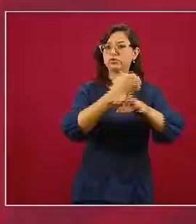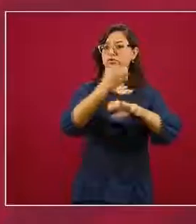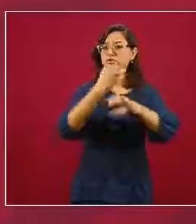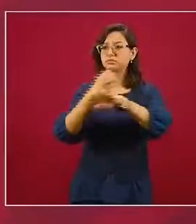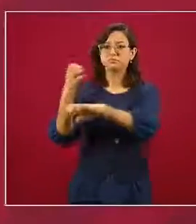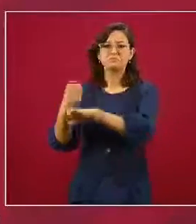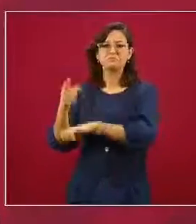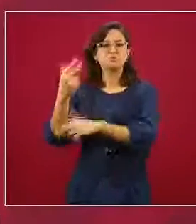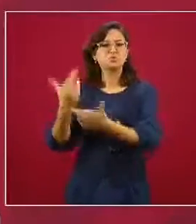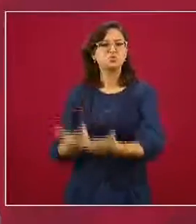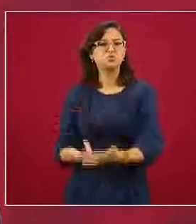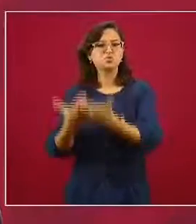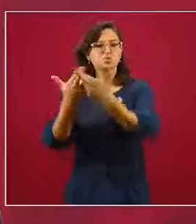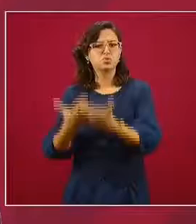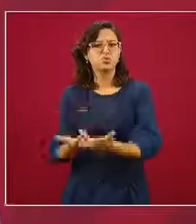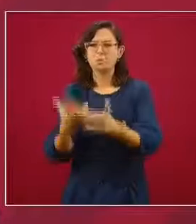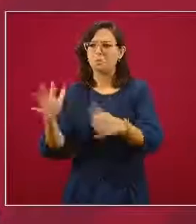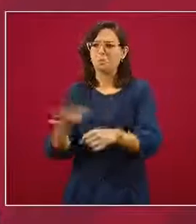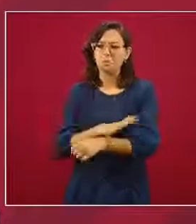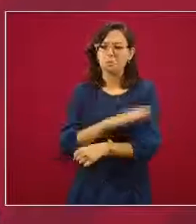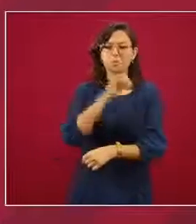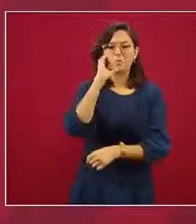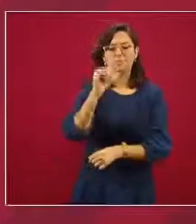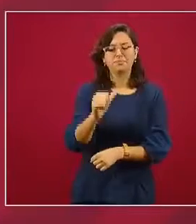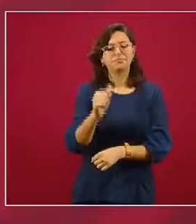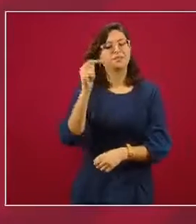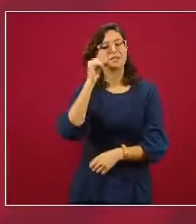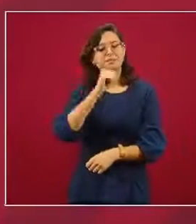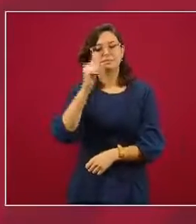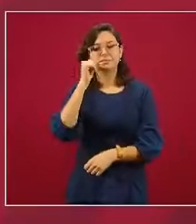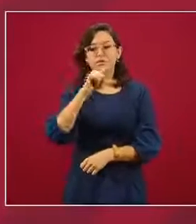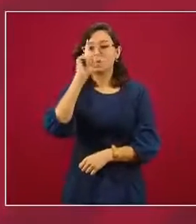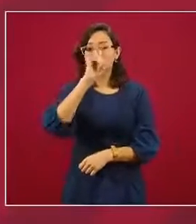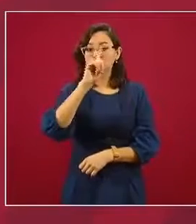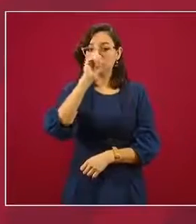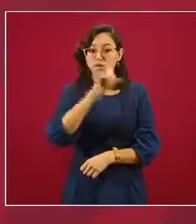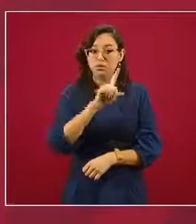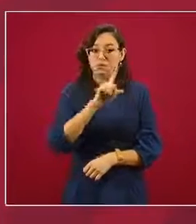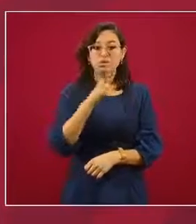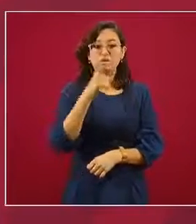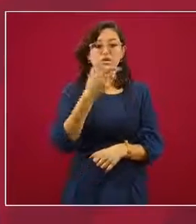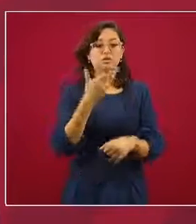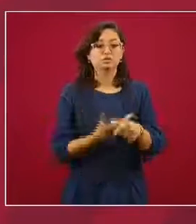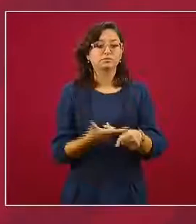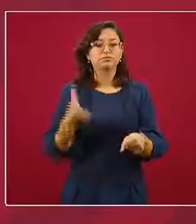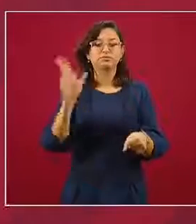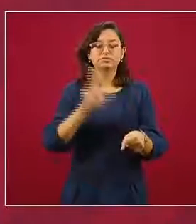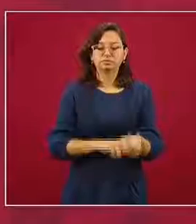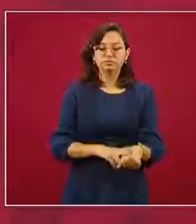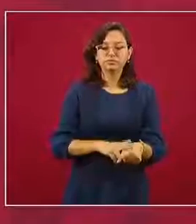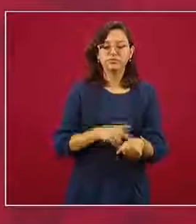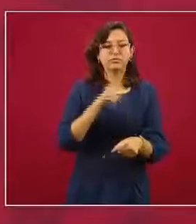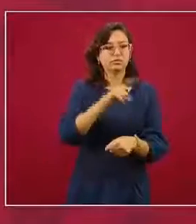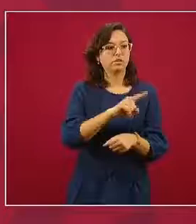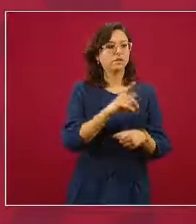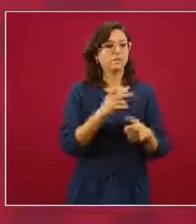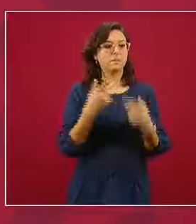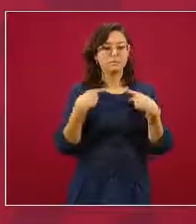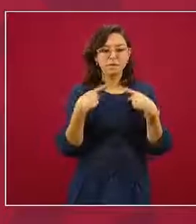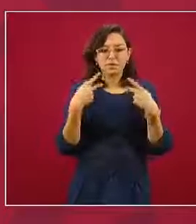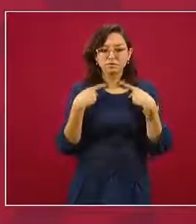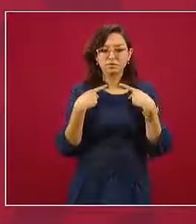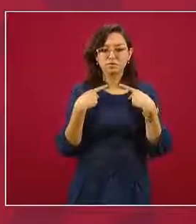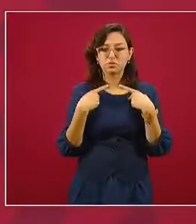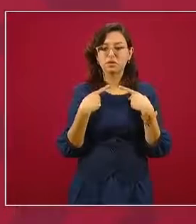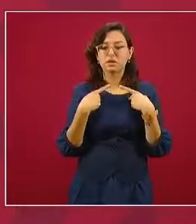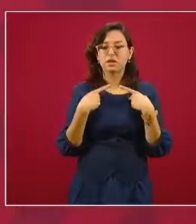región, que están disponibles, y recomendamos siempre que los hospitales tengan claramente identificada la persona que